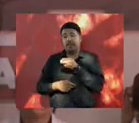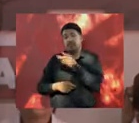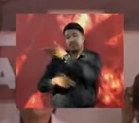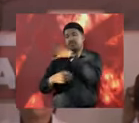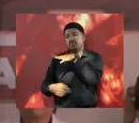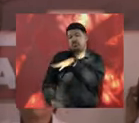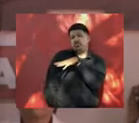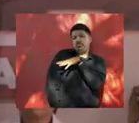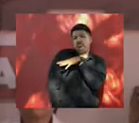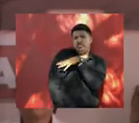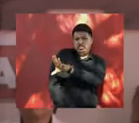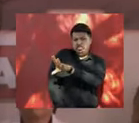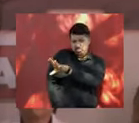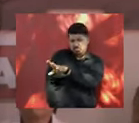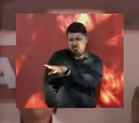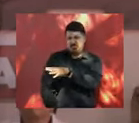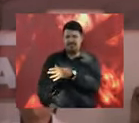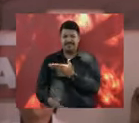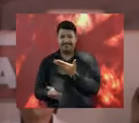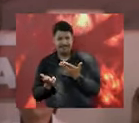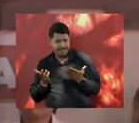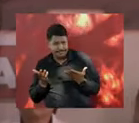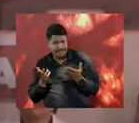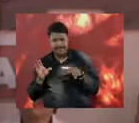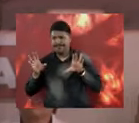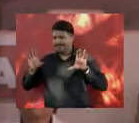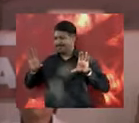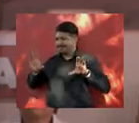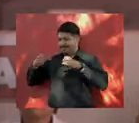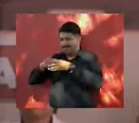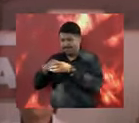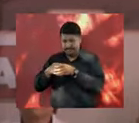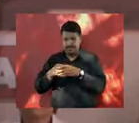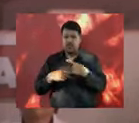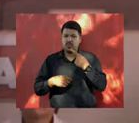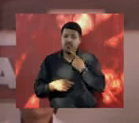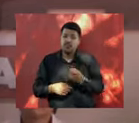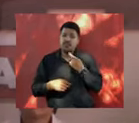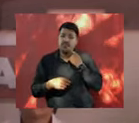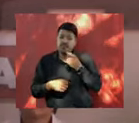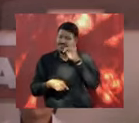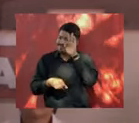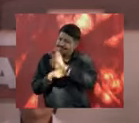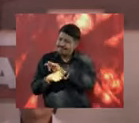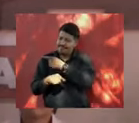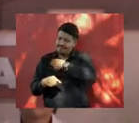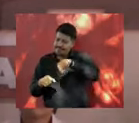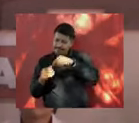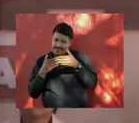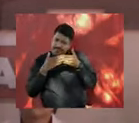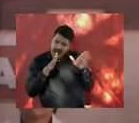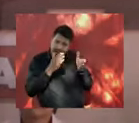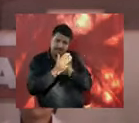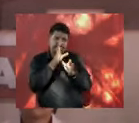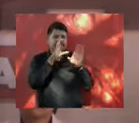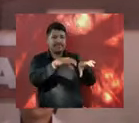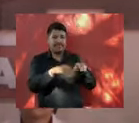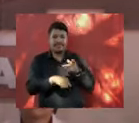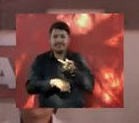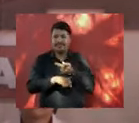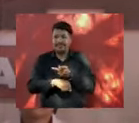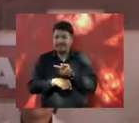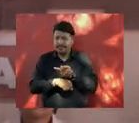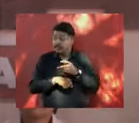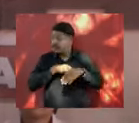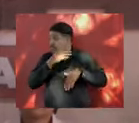rechazados. Y entonces luchamos para que todas y todos los jóvenes tuvieran acceso a la preparatoria.